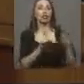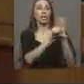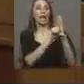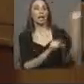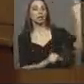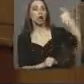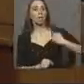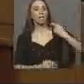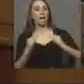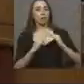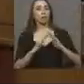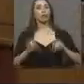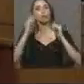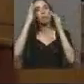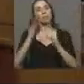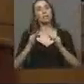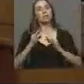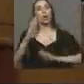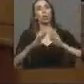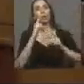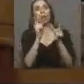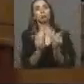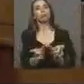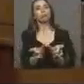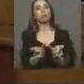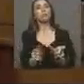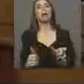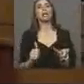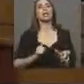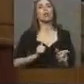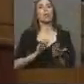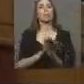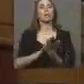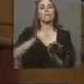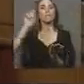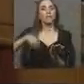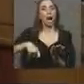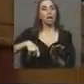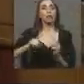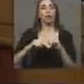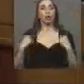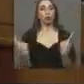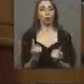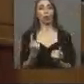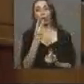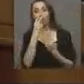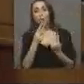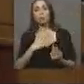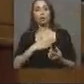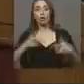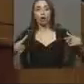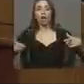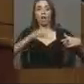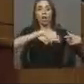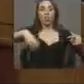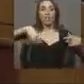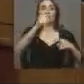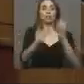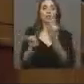obligación de tomar medidas cautelares para asegurar el cumplimiento del fallo. No, todos nosotros hemos visto en nuestro distrito que llegan viejos